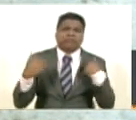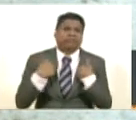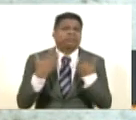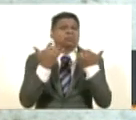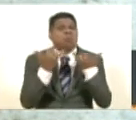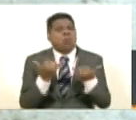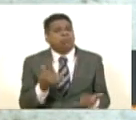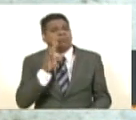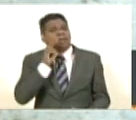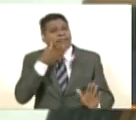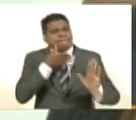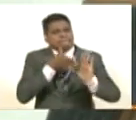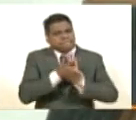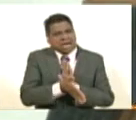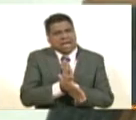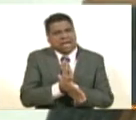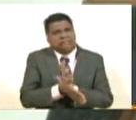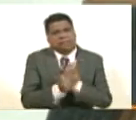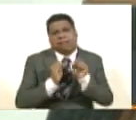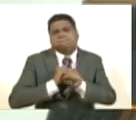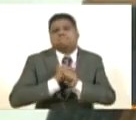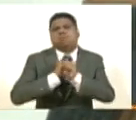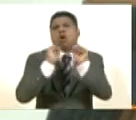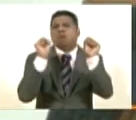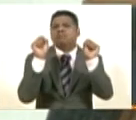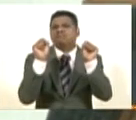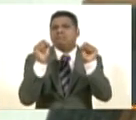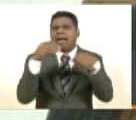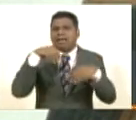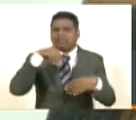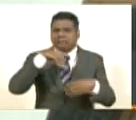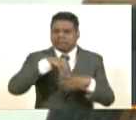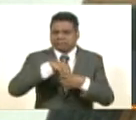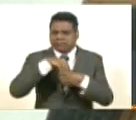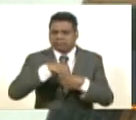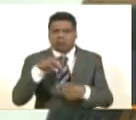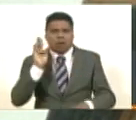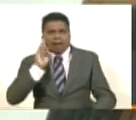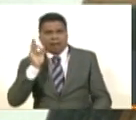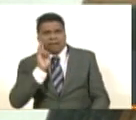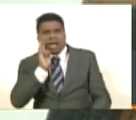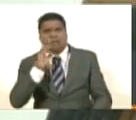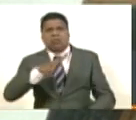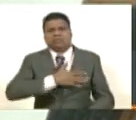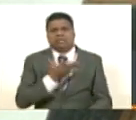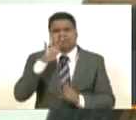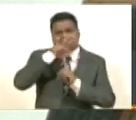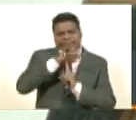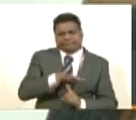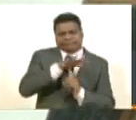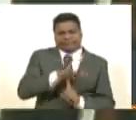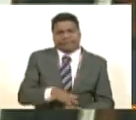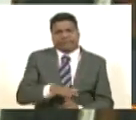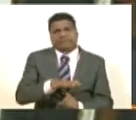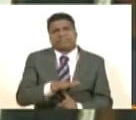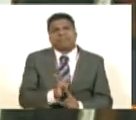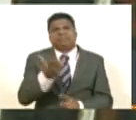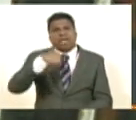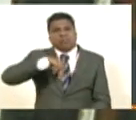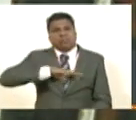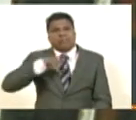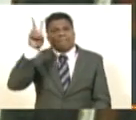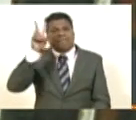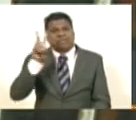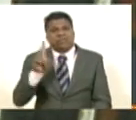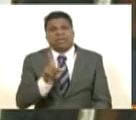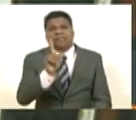intolerancia, de este terrorismo, de este fascismo en el cual quieren hundir a nuestra Venezuela y por